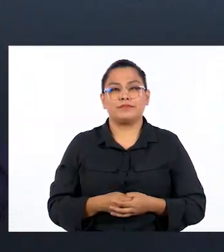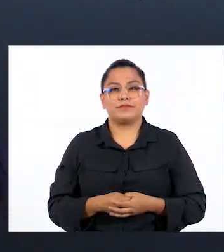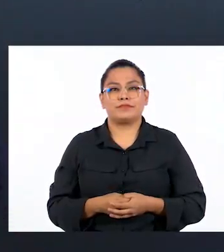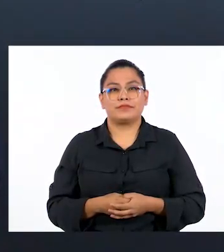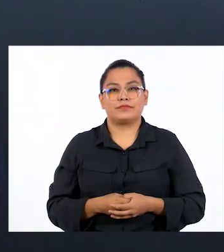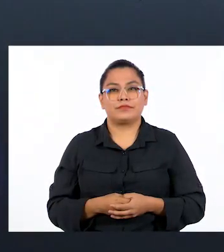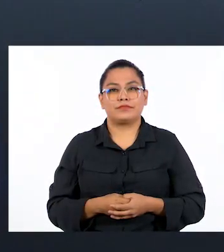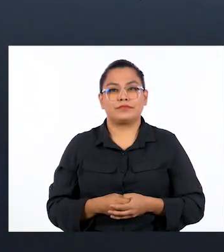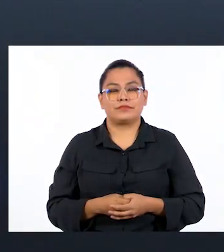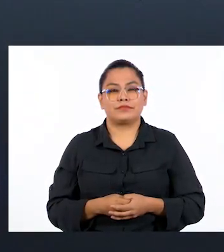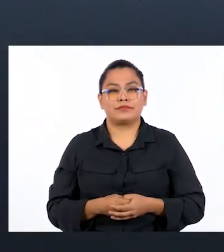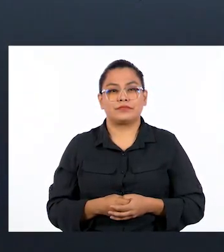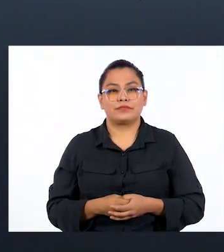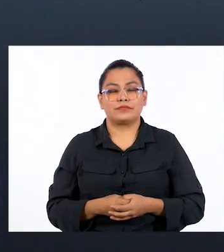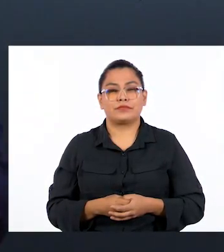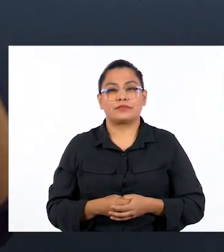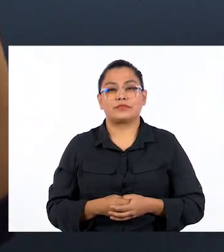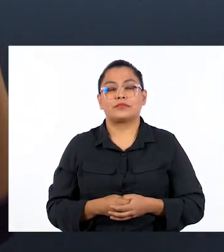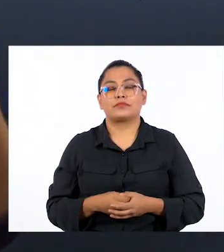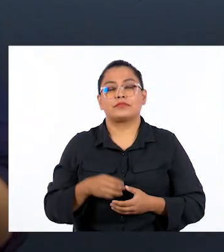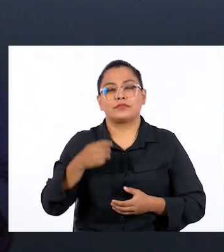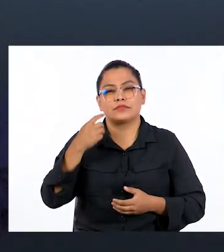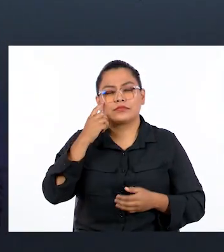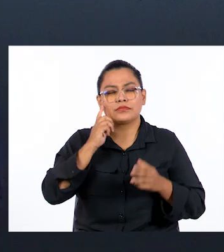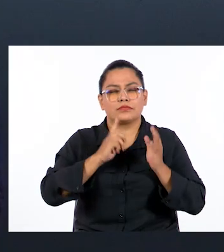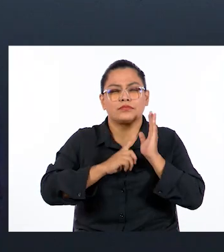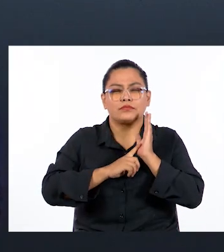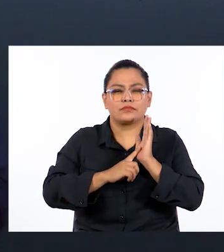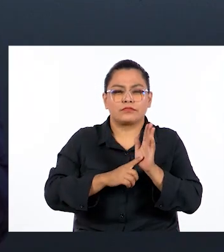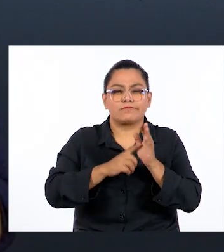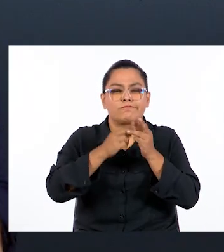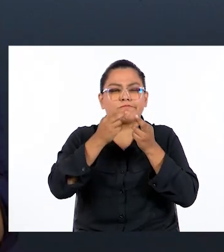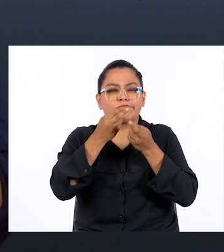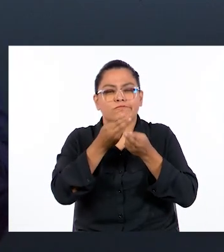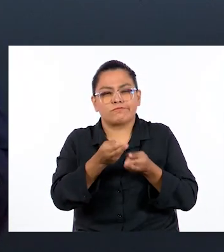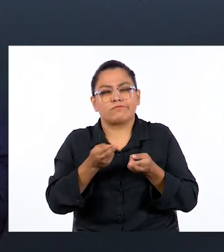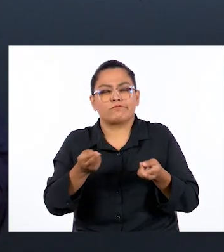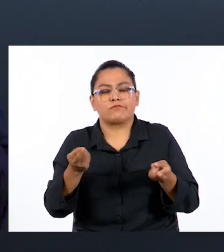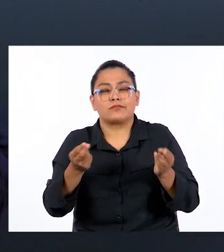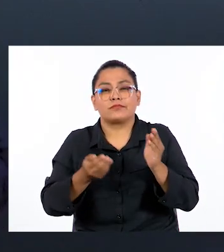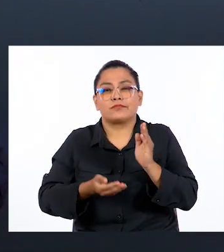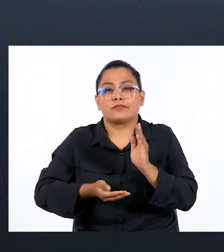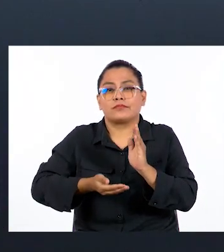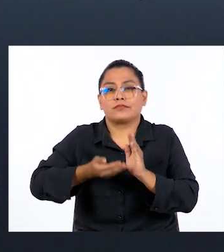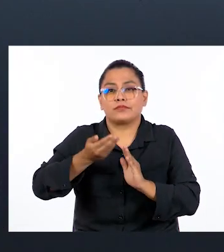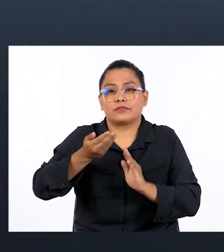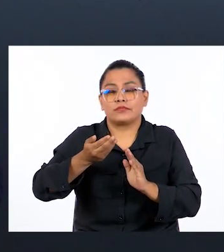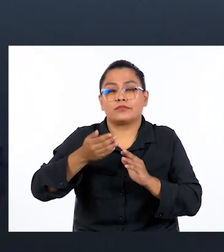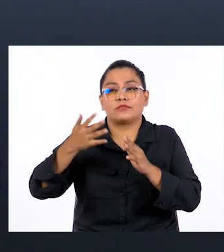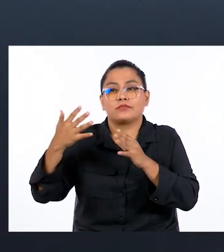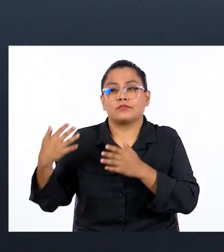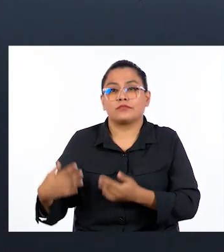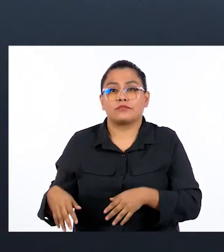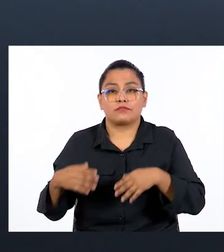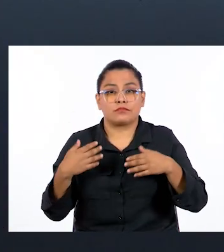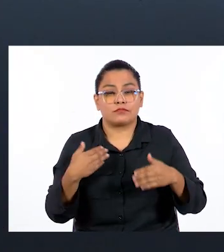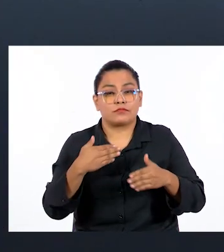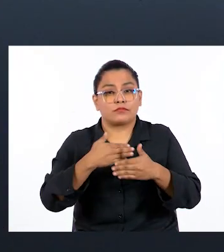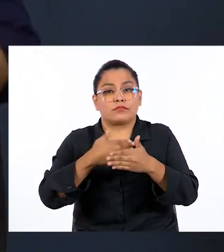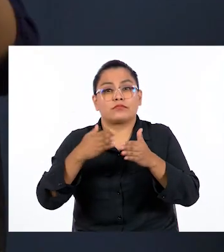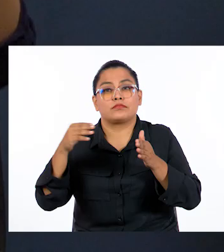En estos bloques vamos a encontrar diversos recursos para el desarrollo de las actividades en el